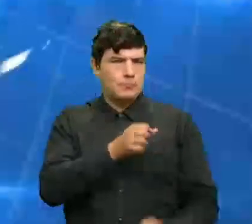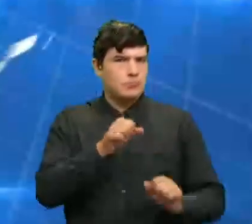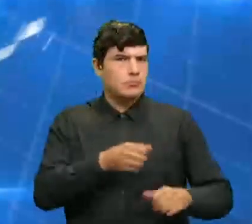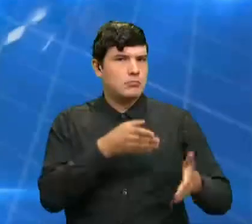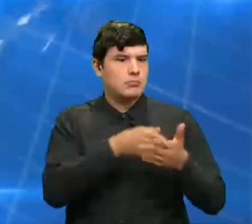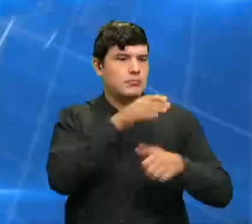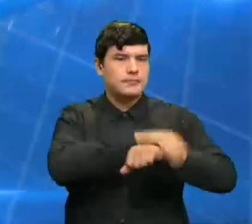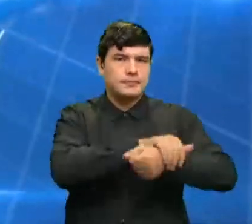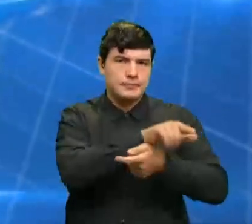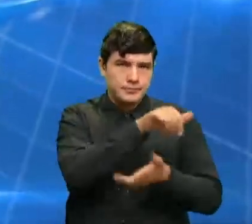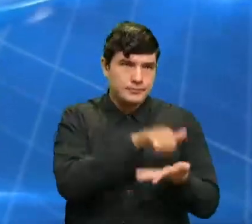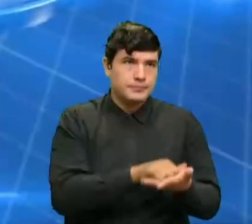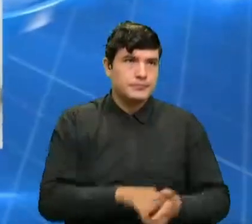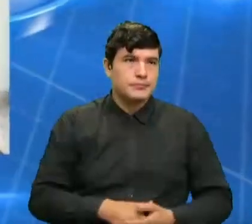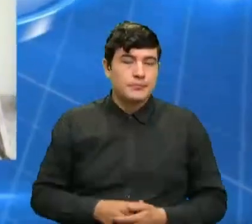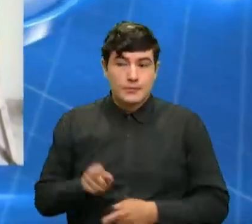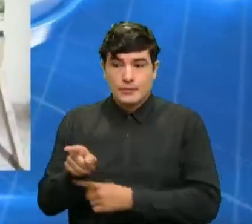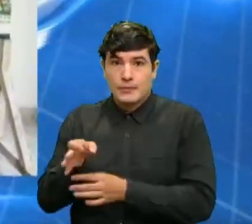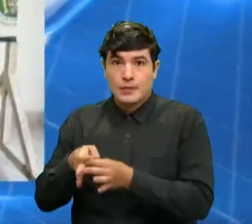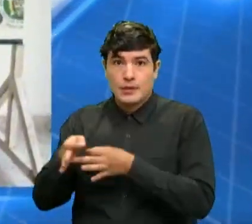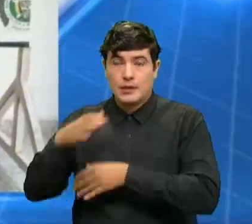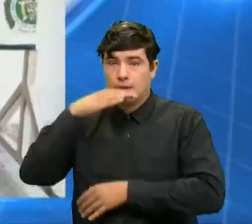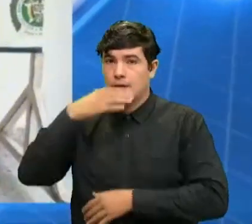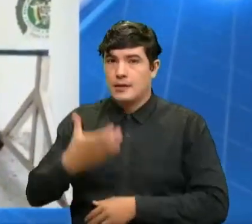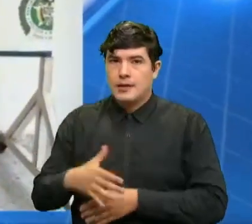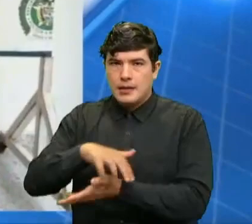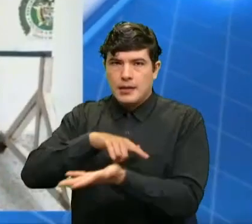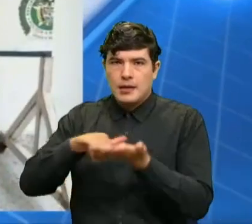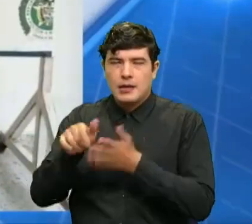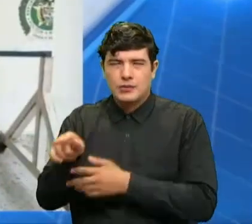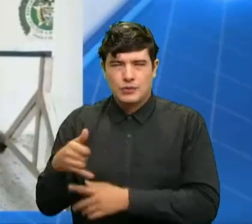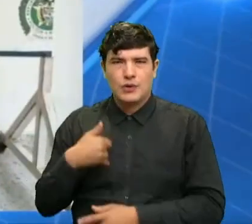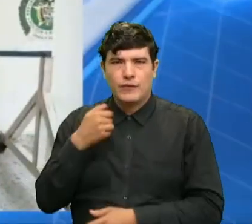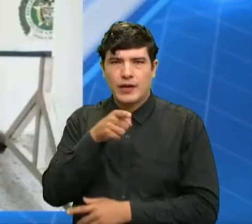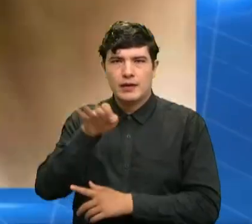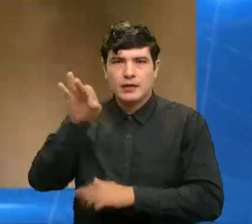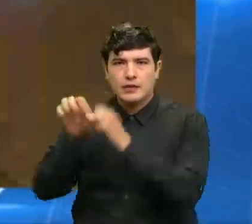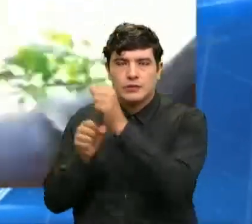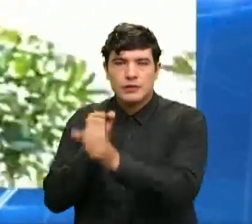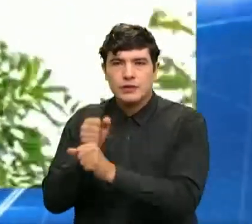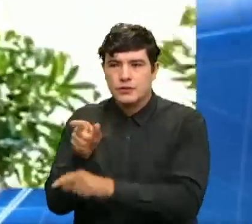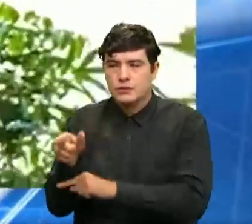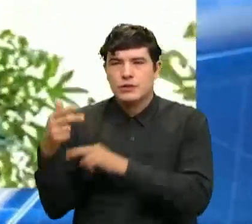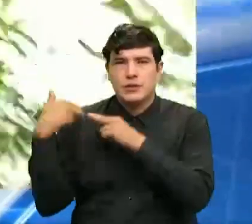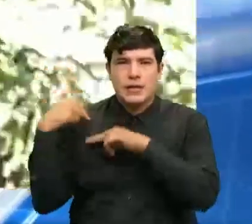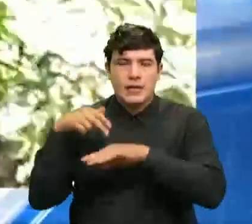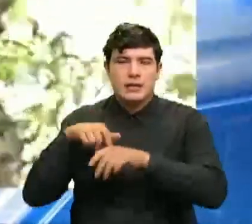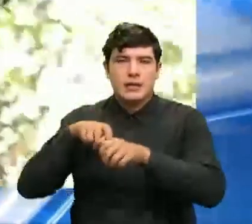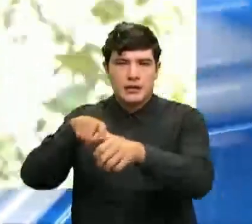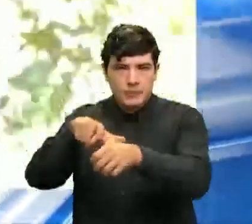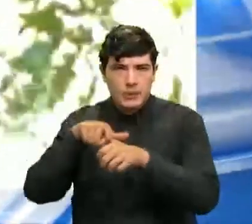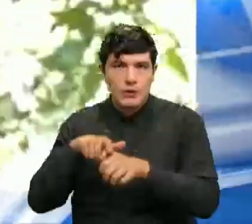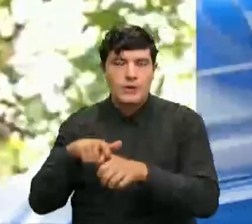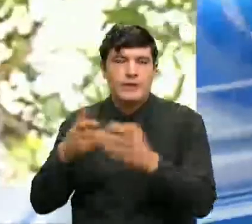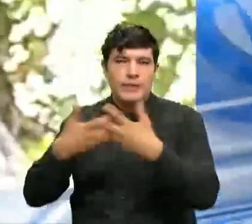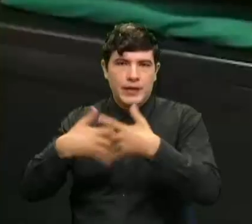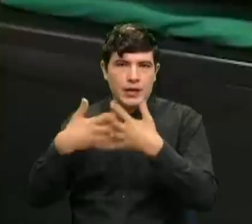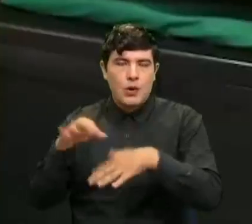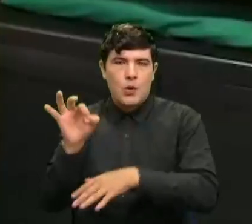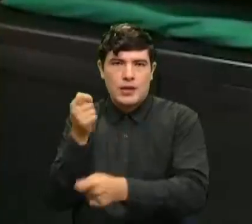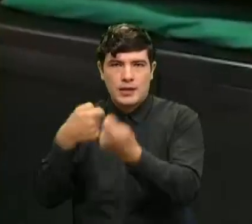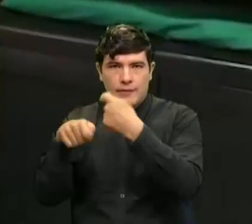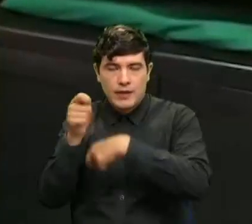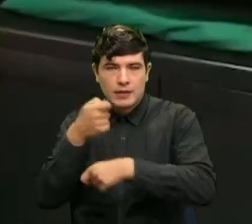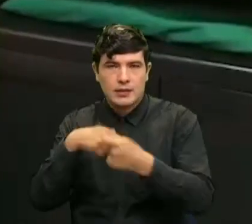En Civitarra, Santander, fue capturado un joven de 18 años de edad, sindicado del delito de tráfico, fabricación o porte de estupefaciente.